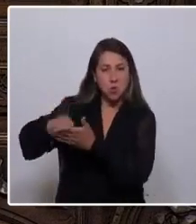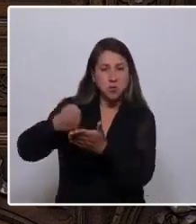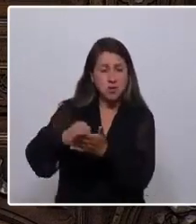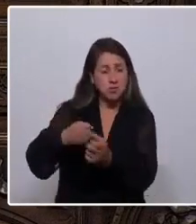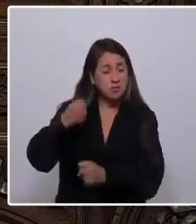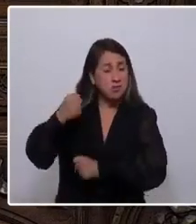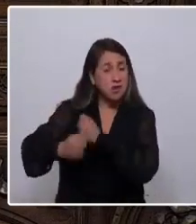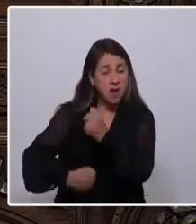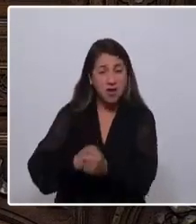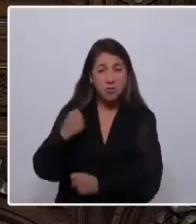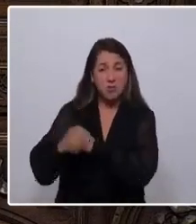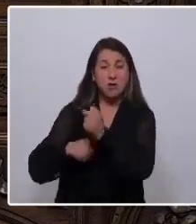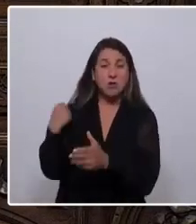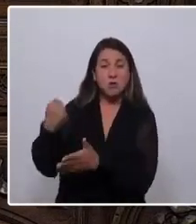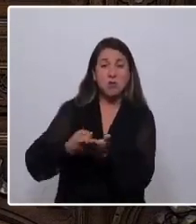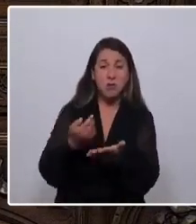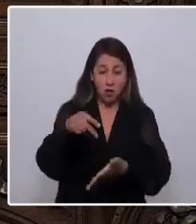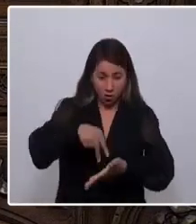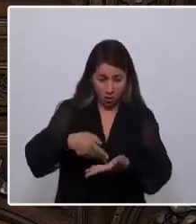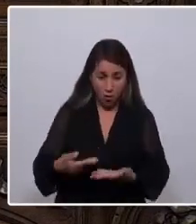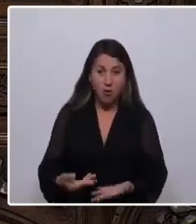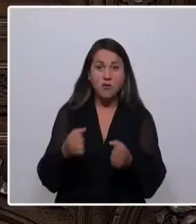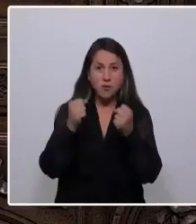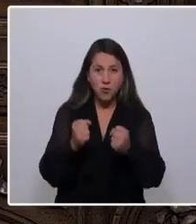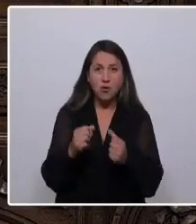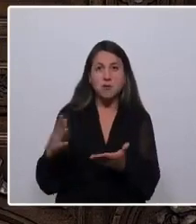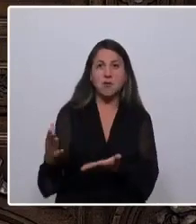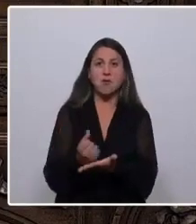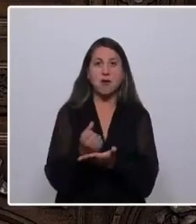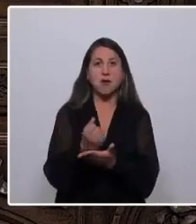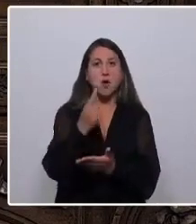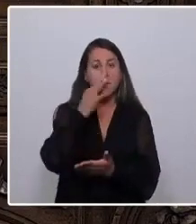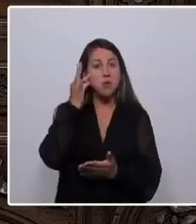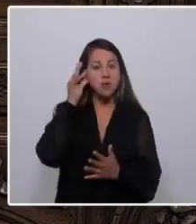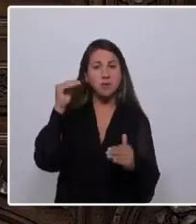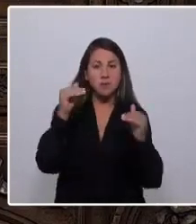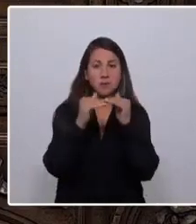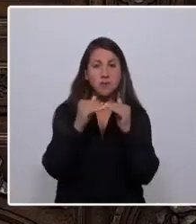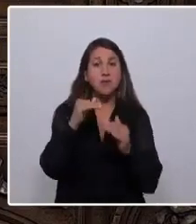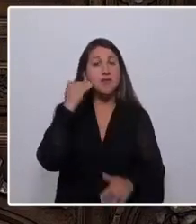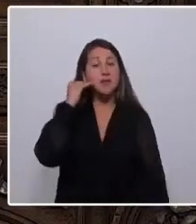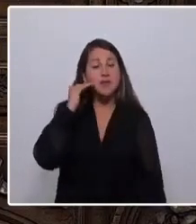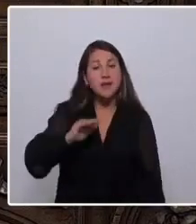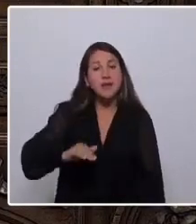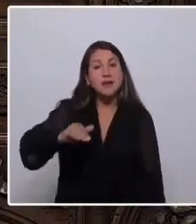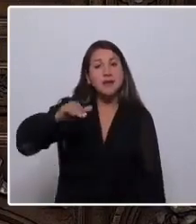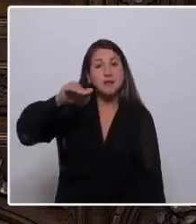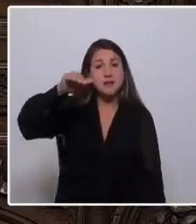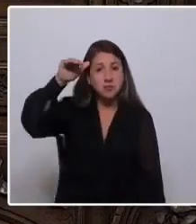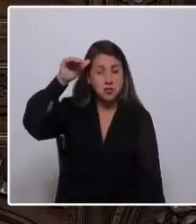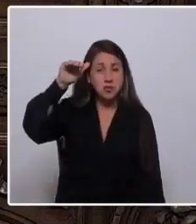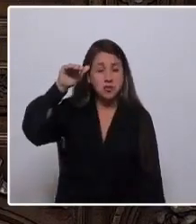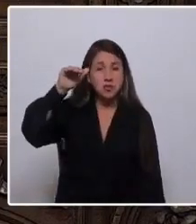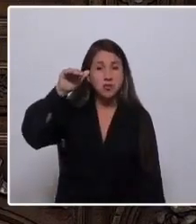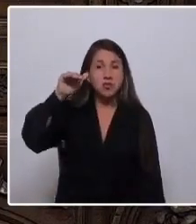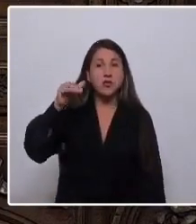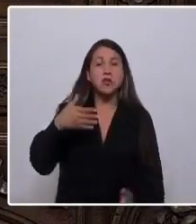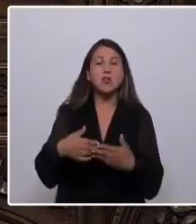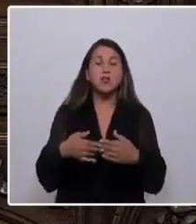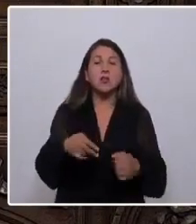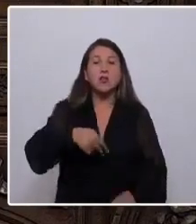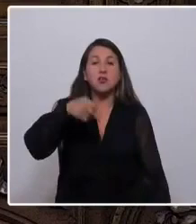siglos porque algo como esto hoy sea posible. Fui una niña que creció bajo el abrasador sol del norte de